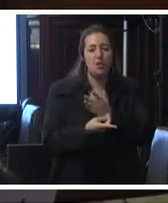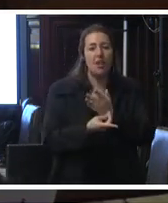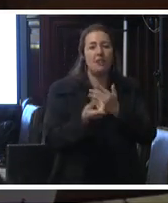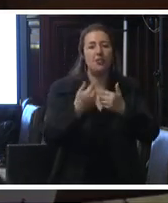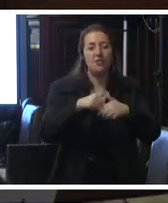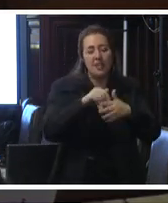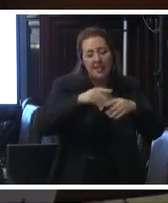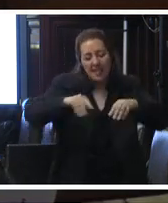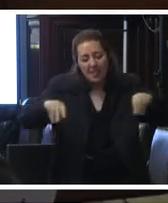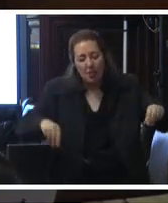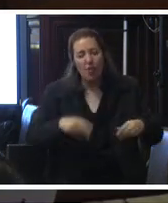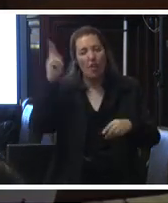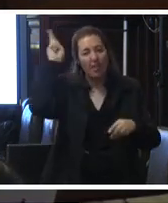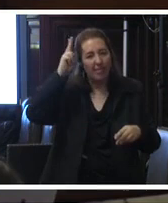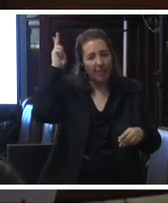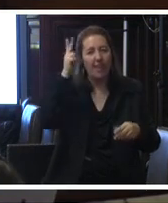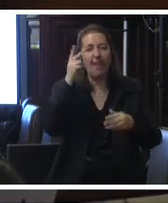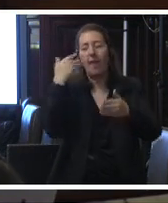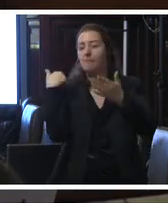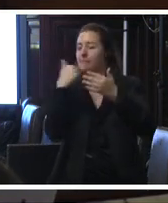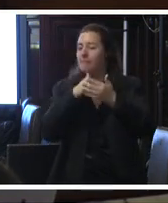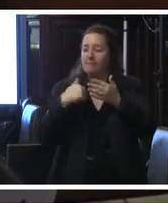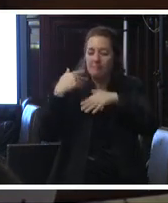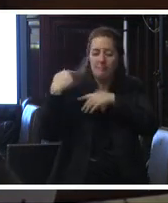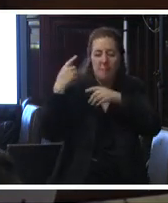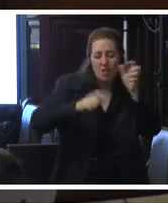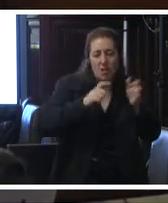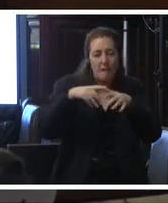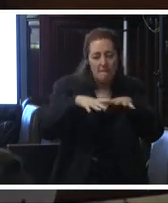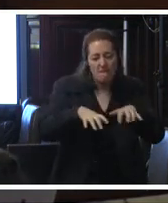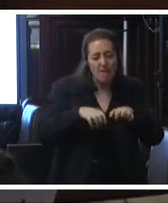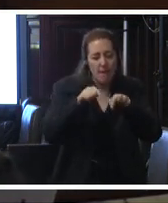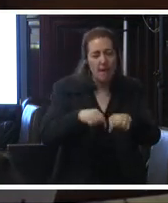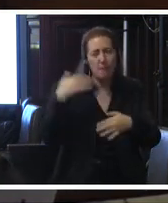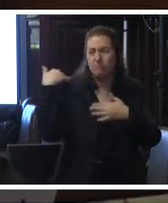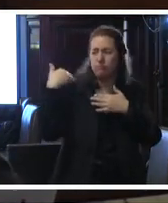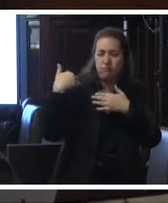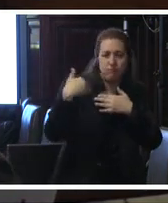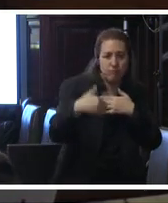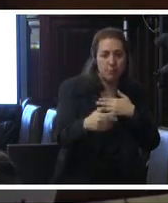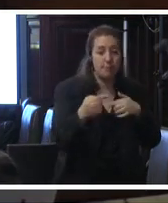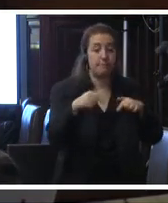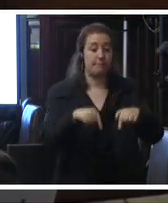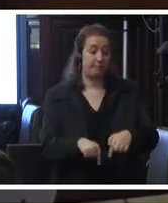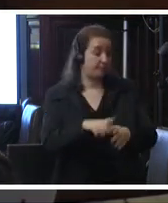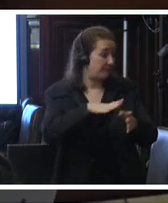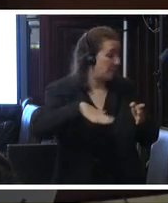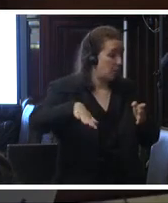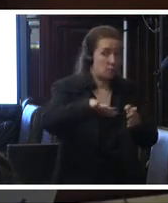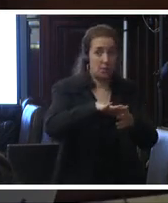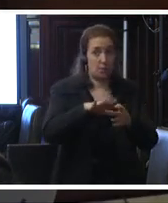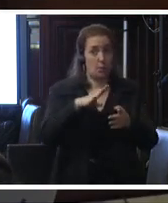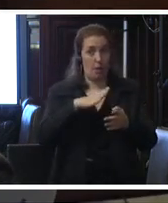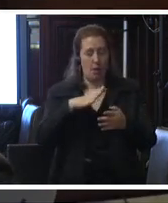campesinas, indígenas, etcétera. En este contexto, no solamente los impactos son de naturaleza